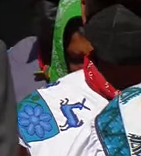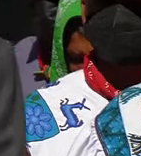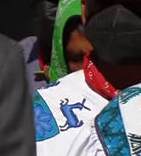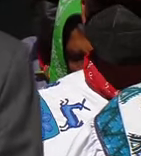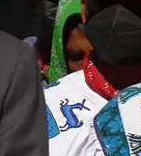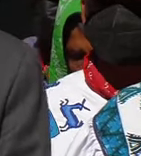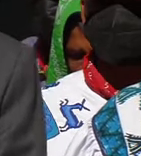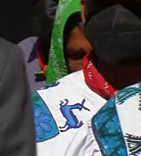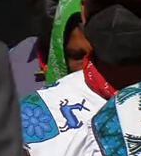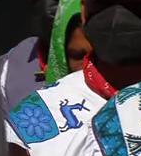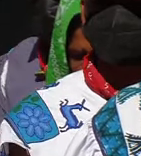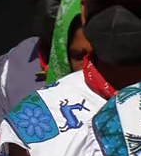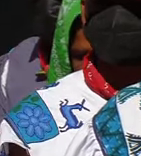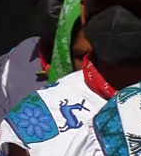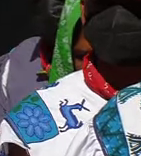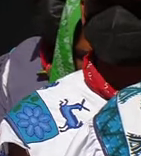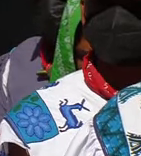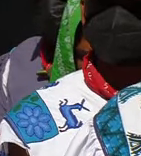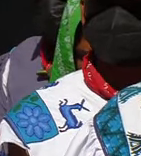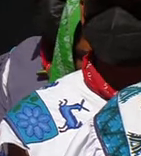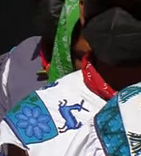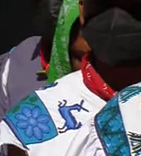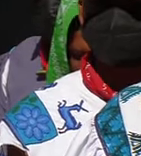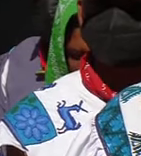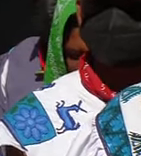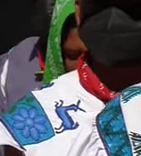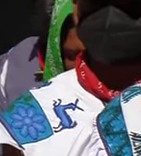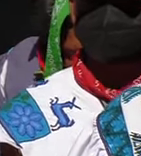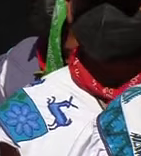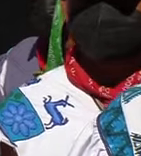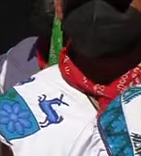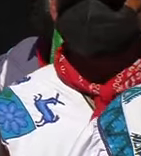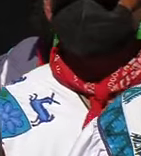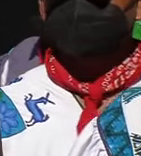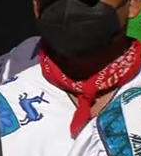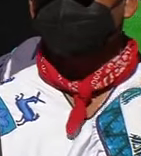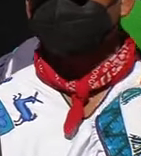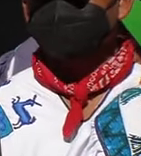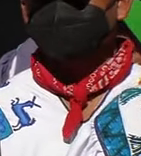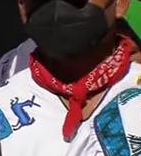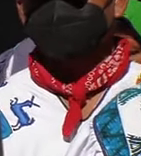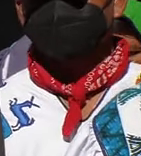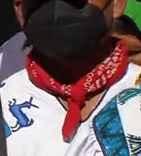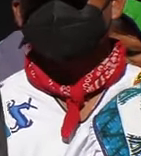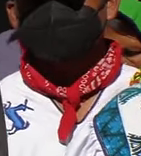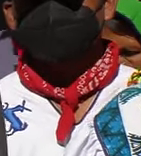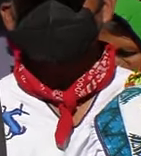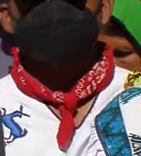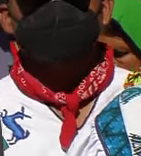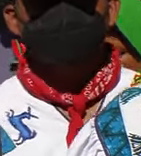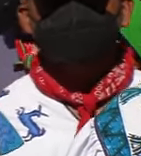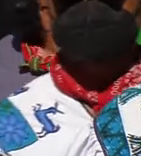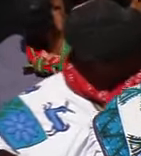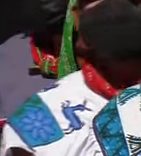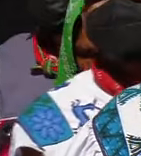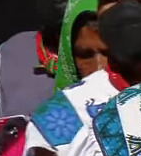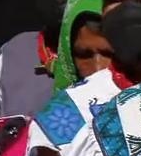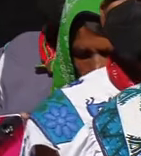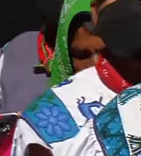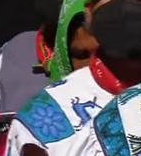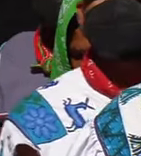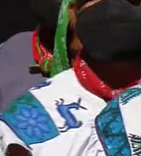la deuda que se tiene con los pueblos originarios de México, que es la verdad más